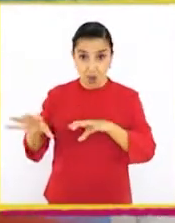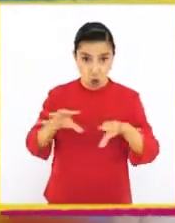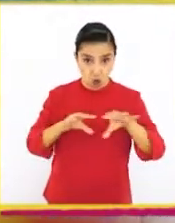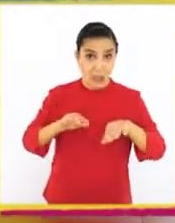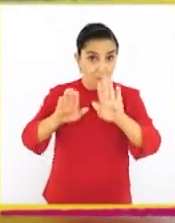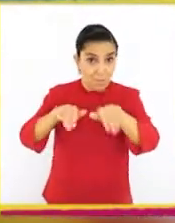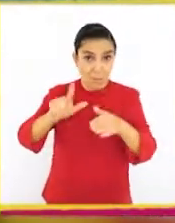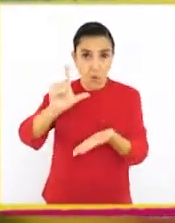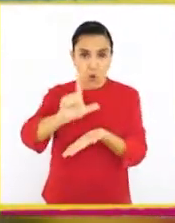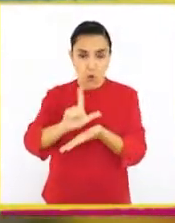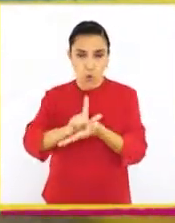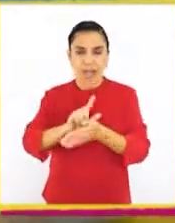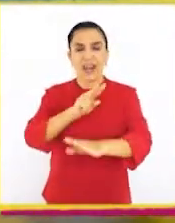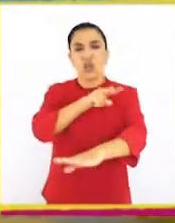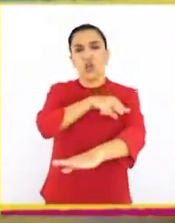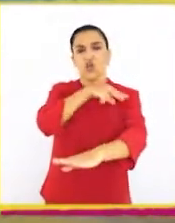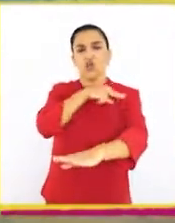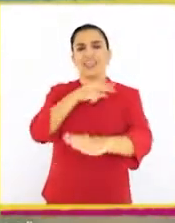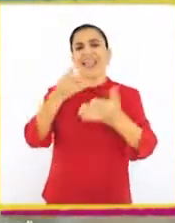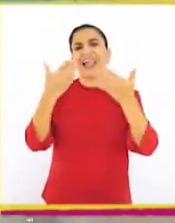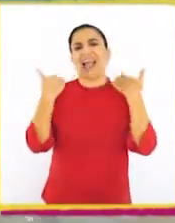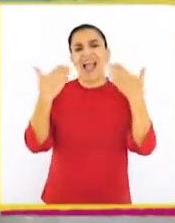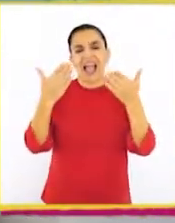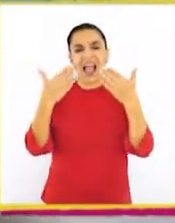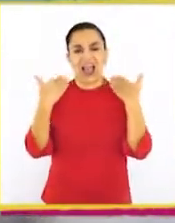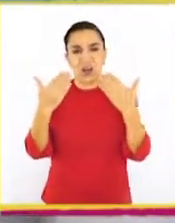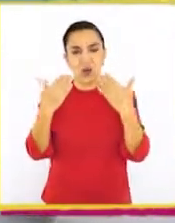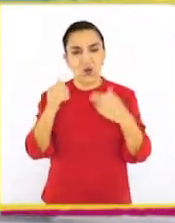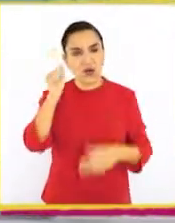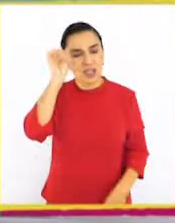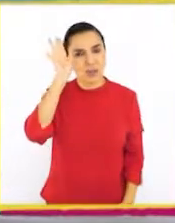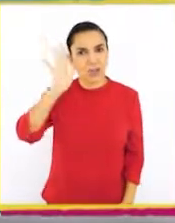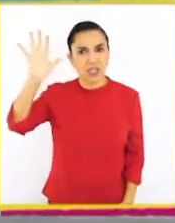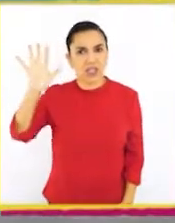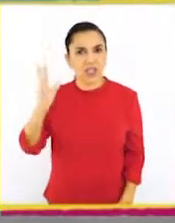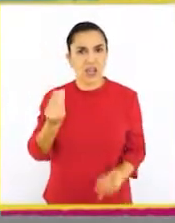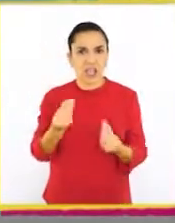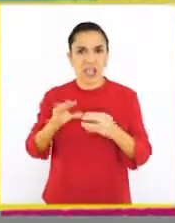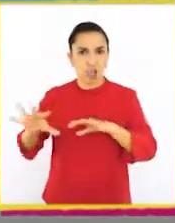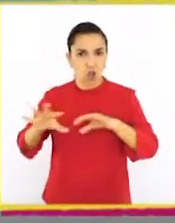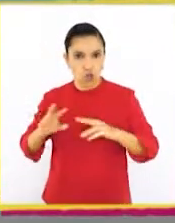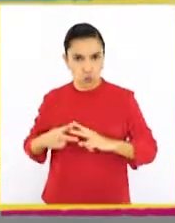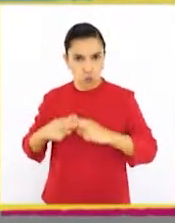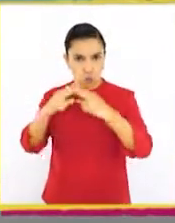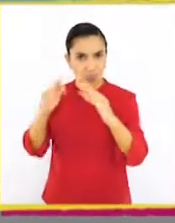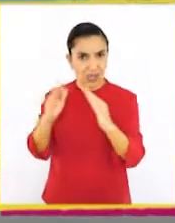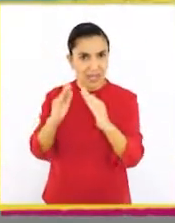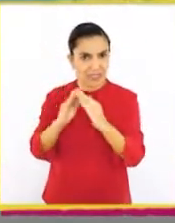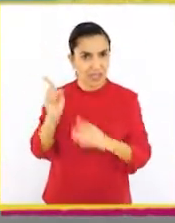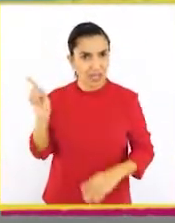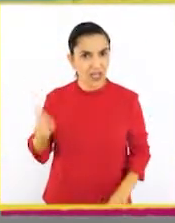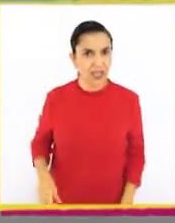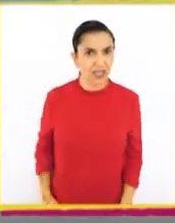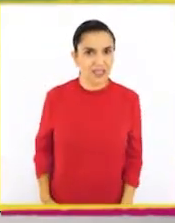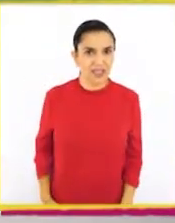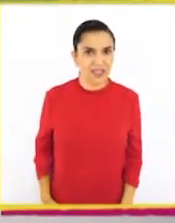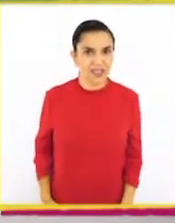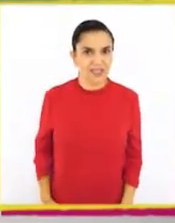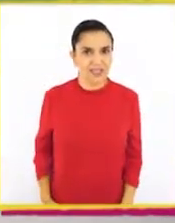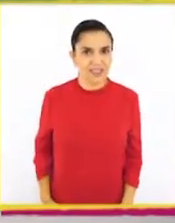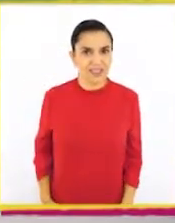materiales del lugar. En el norte hace calor. ¿Se imaginan con qué material fabrican estas casas?